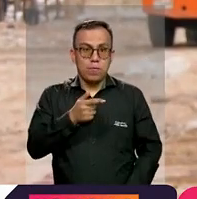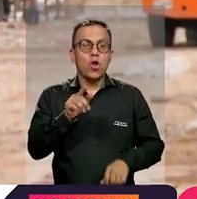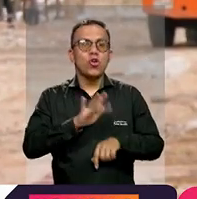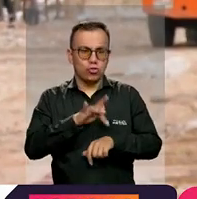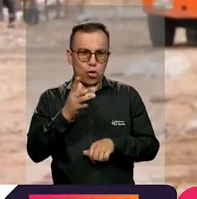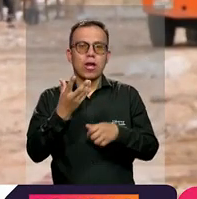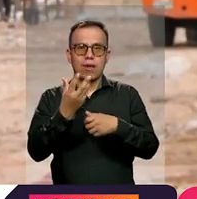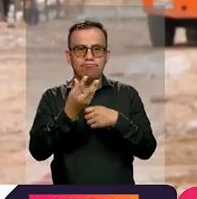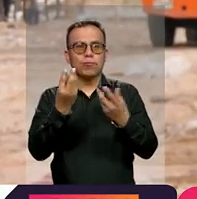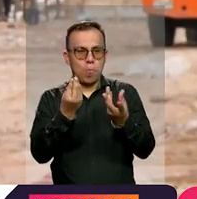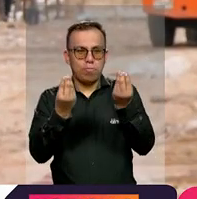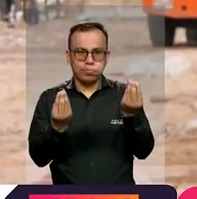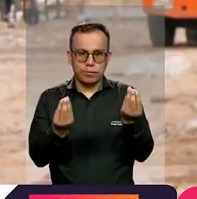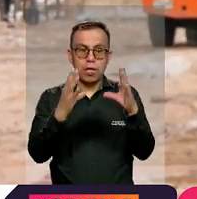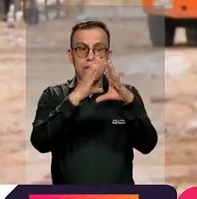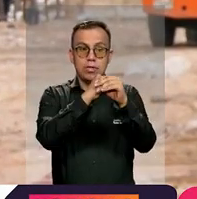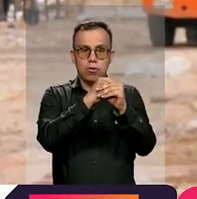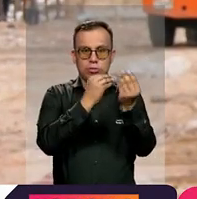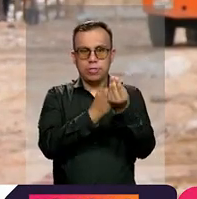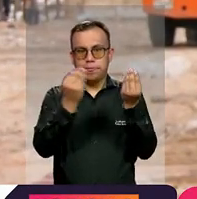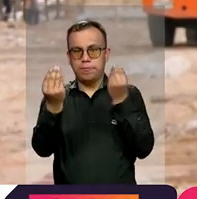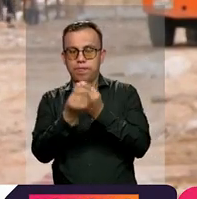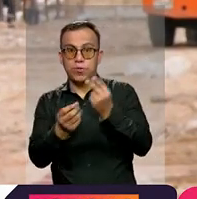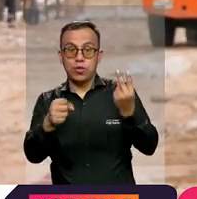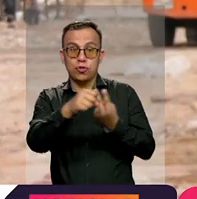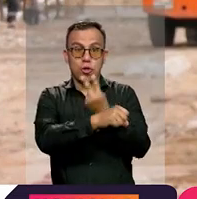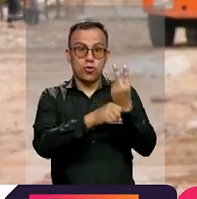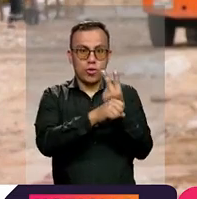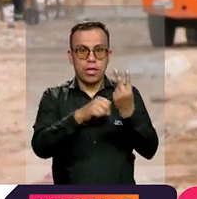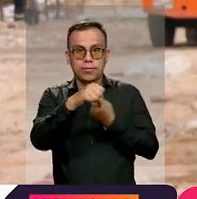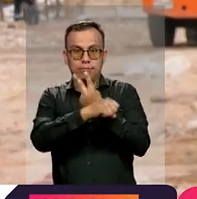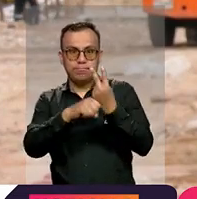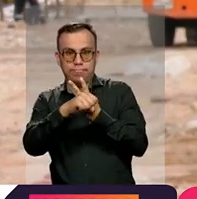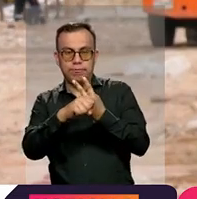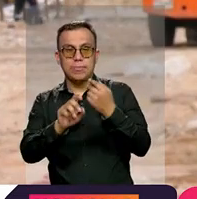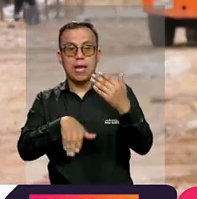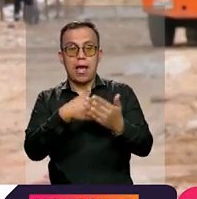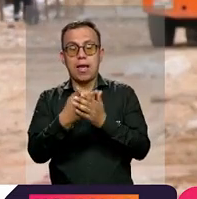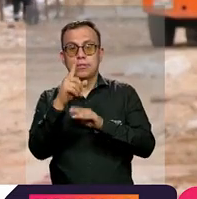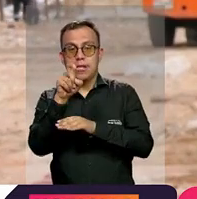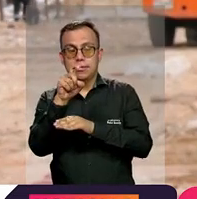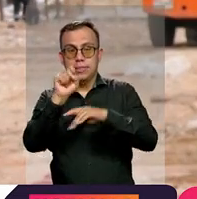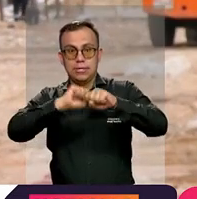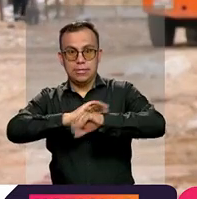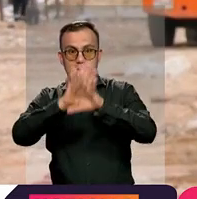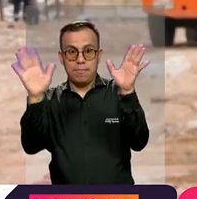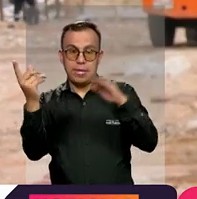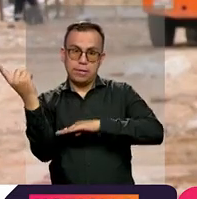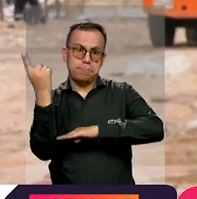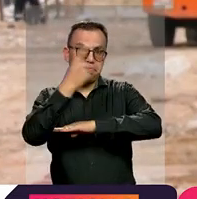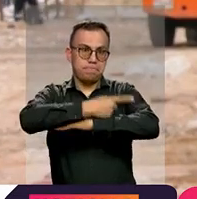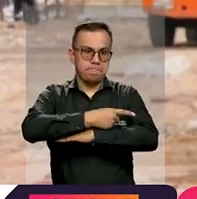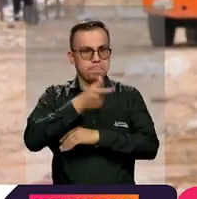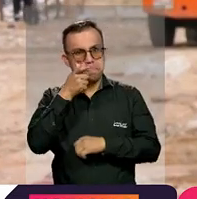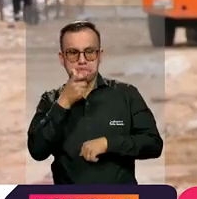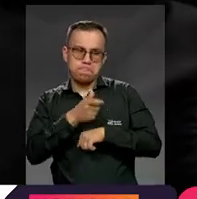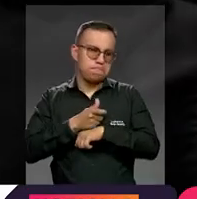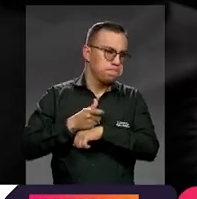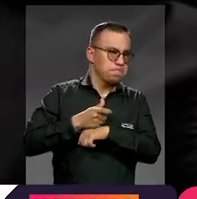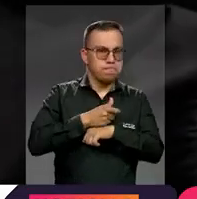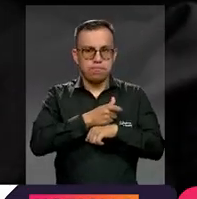turnos. En la noche hacemos turnos de 2 horas. Hasta las 6 de la mañana y en el día pues estamos